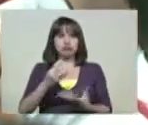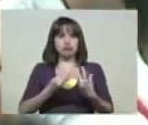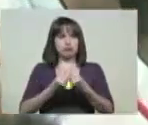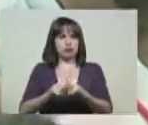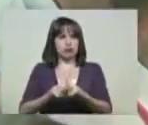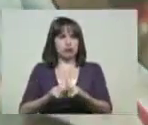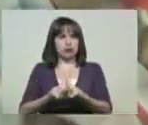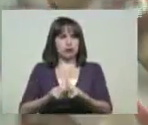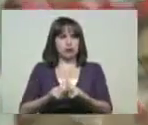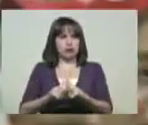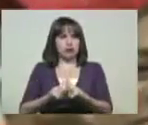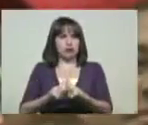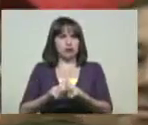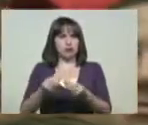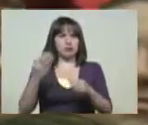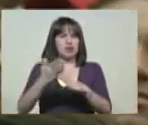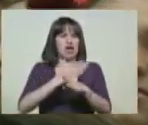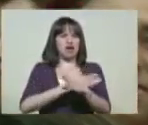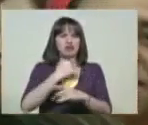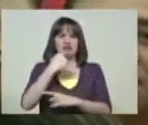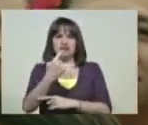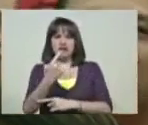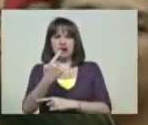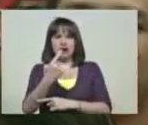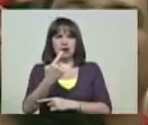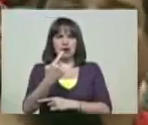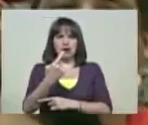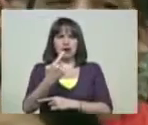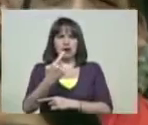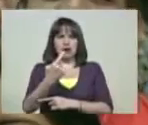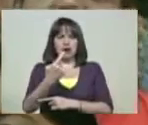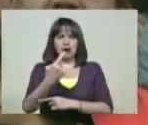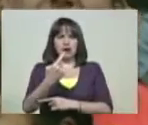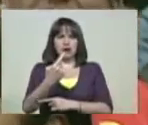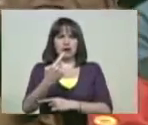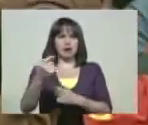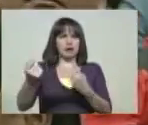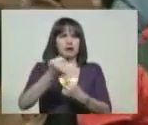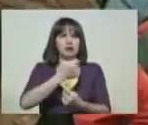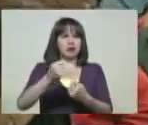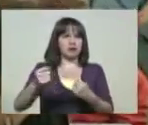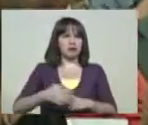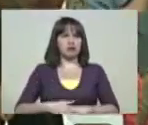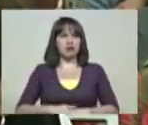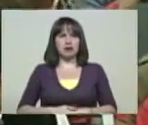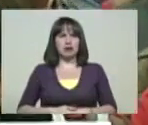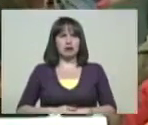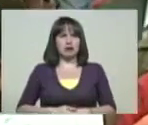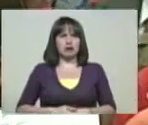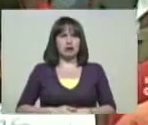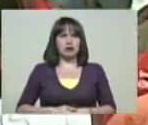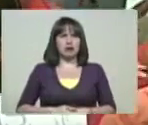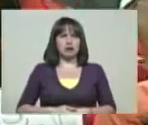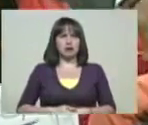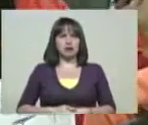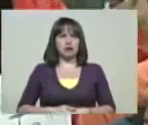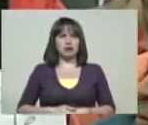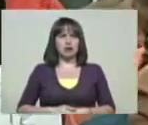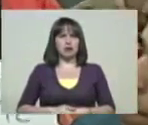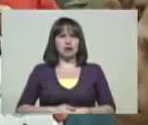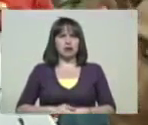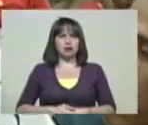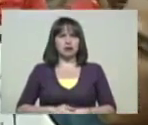porque maltrata vamos a compañeros que no lo me decía fernando porque la pasión